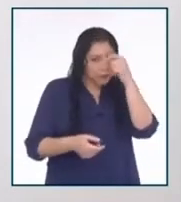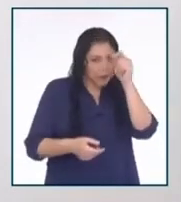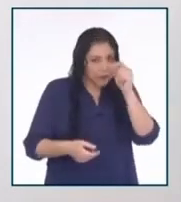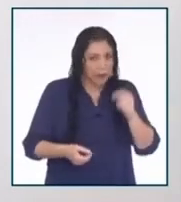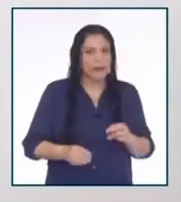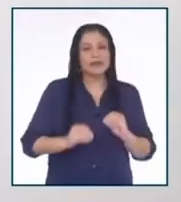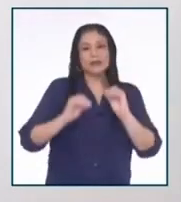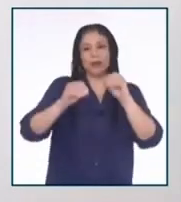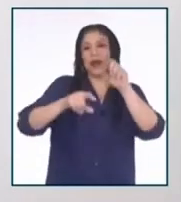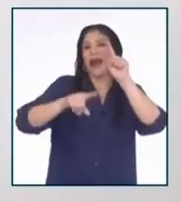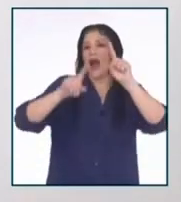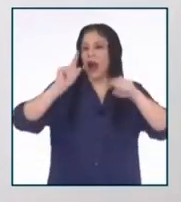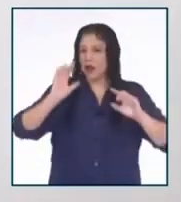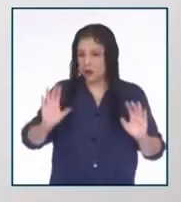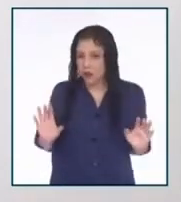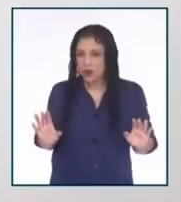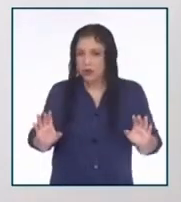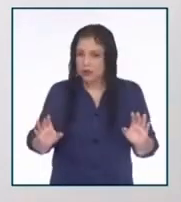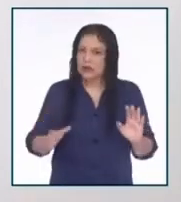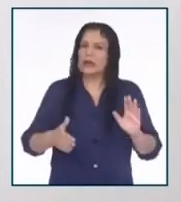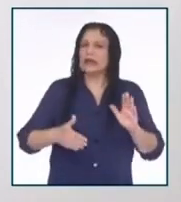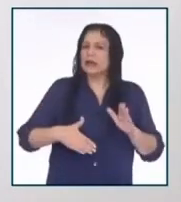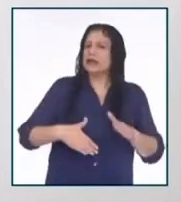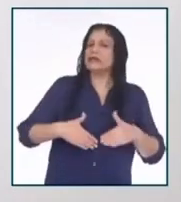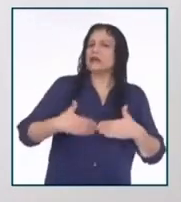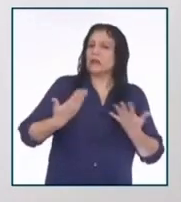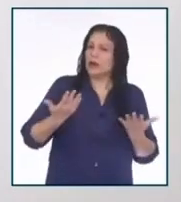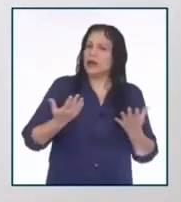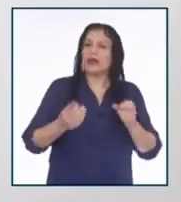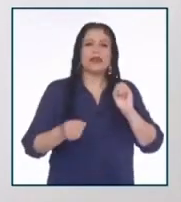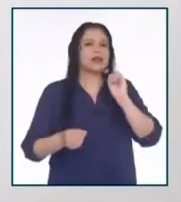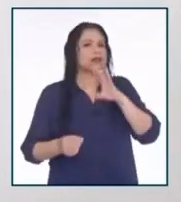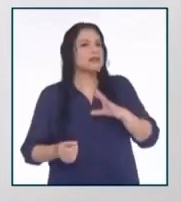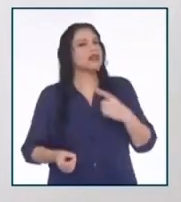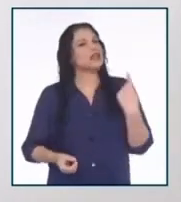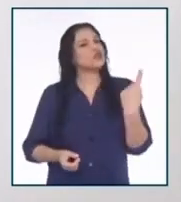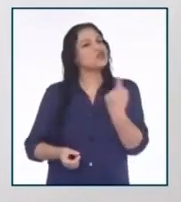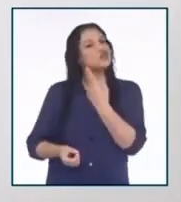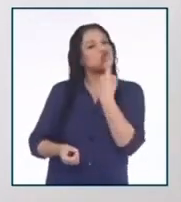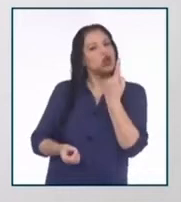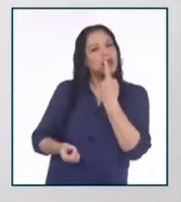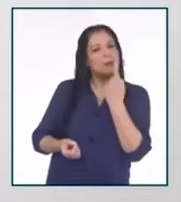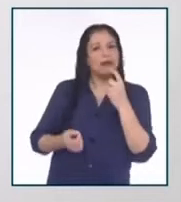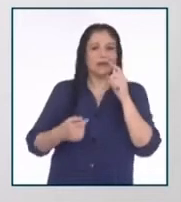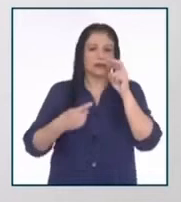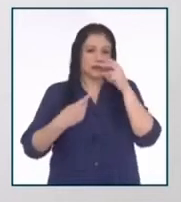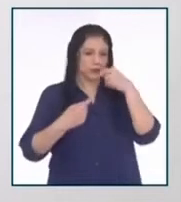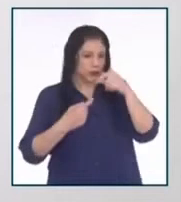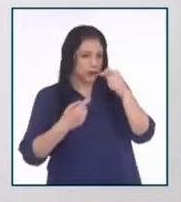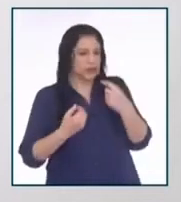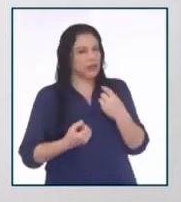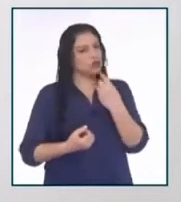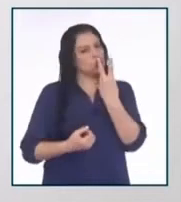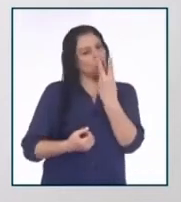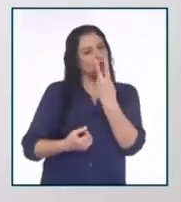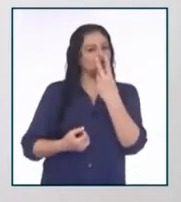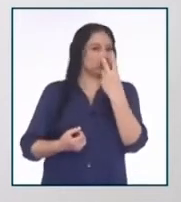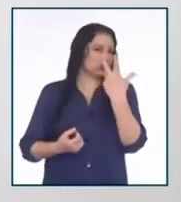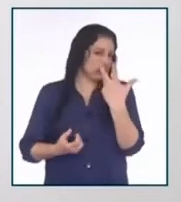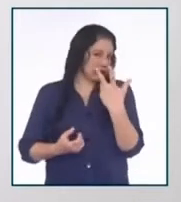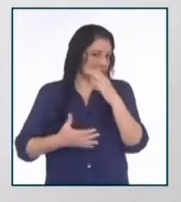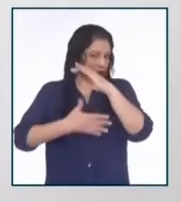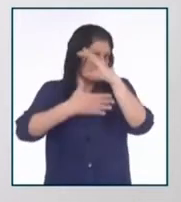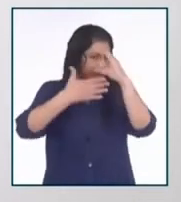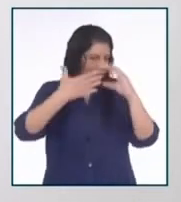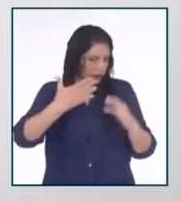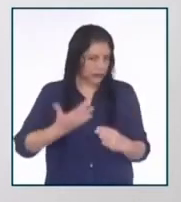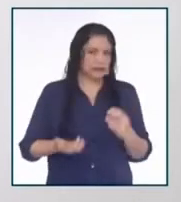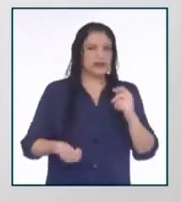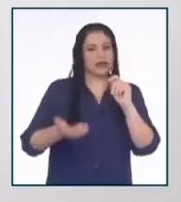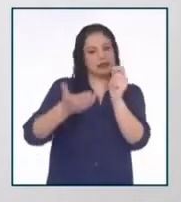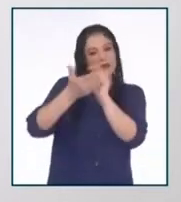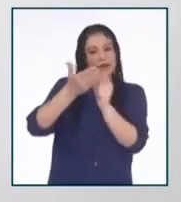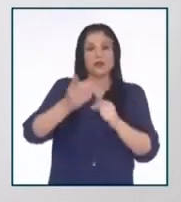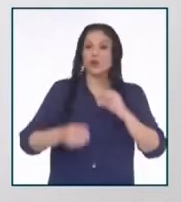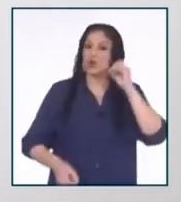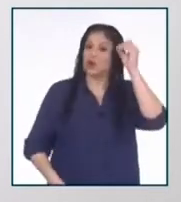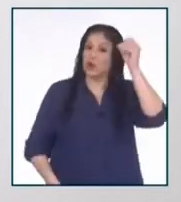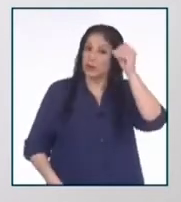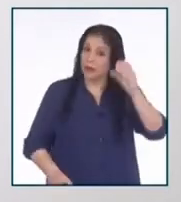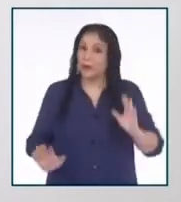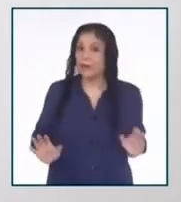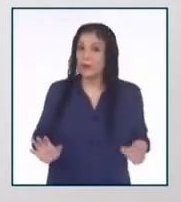mencionan algunas, se puede referir que solo se están considerando 2 o 3 características del artículo de